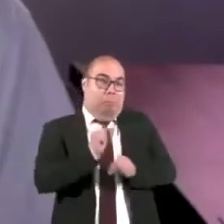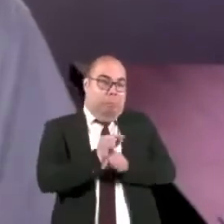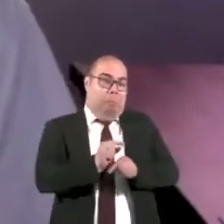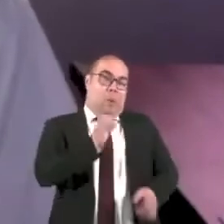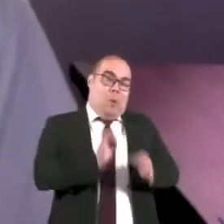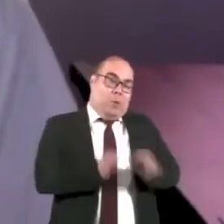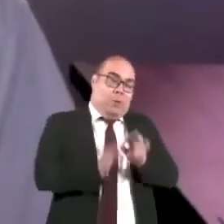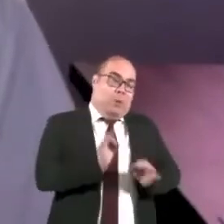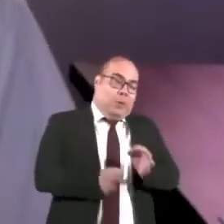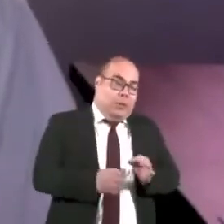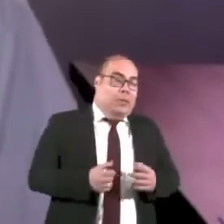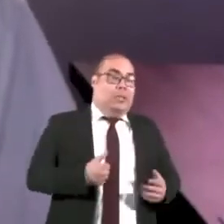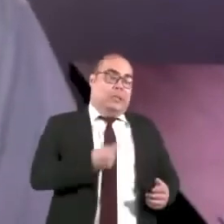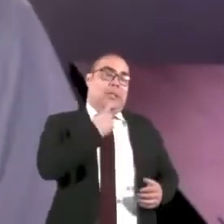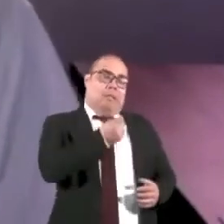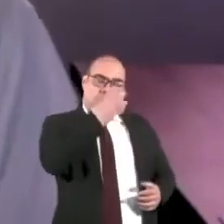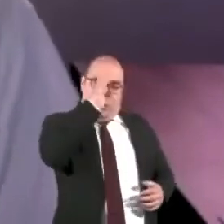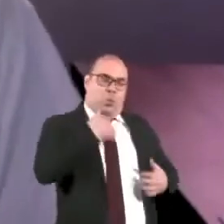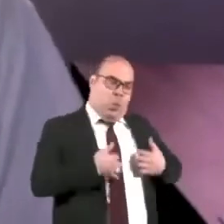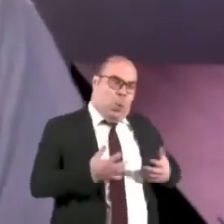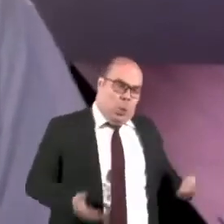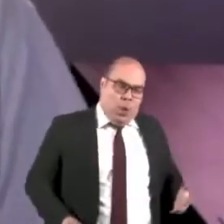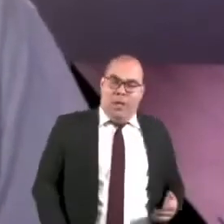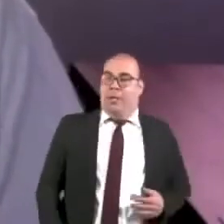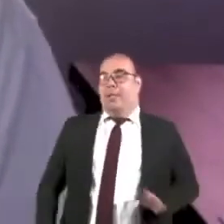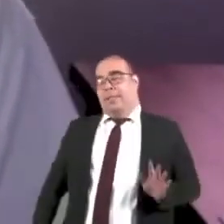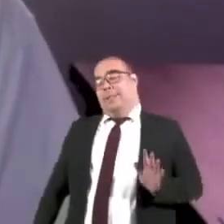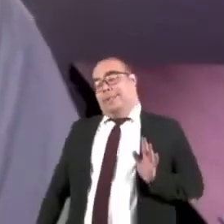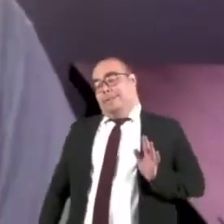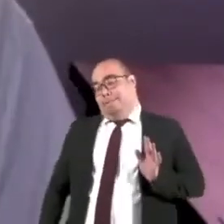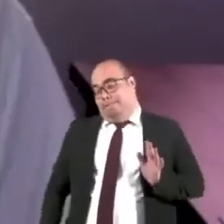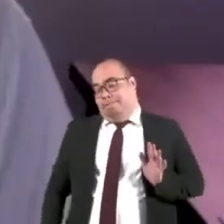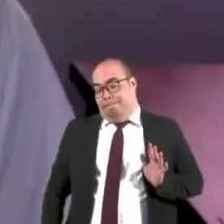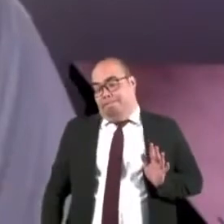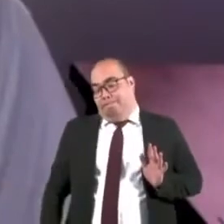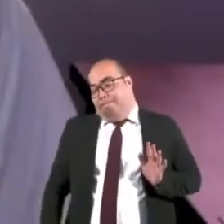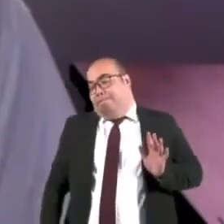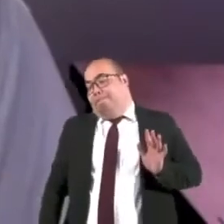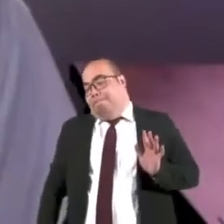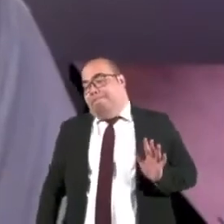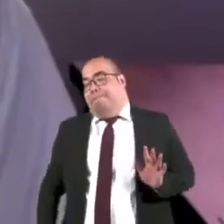de juicios, y donde el papel suyo de